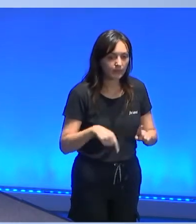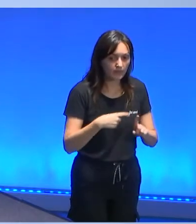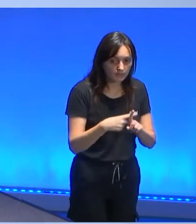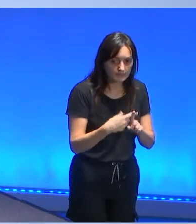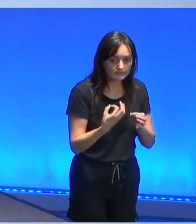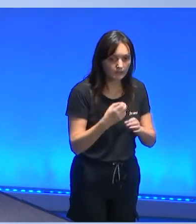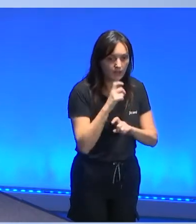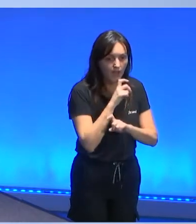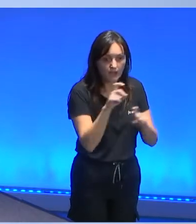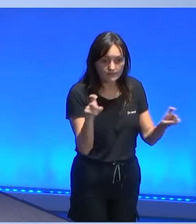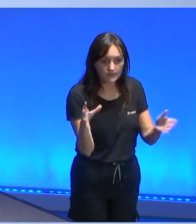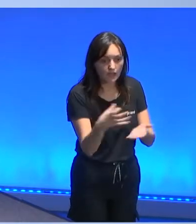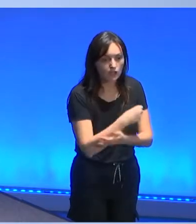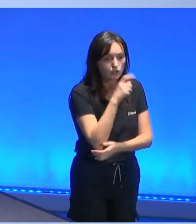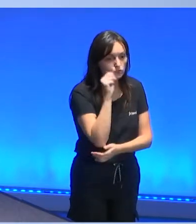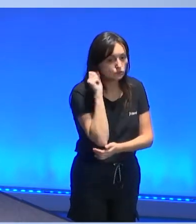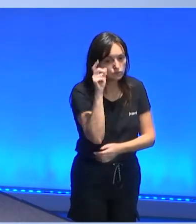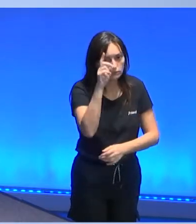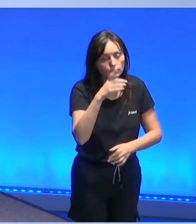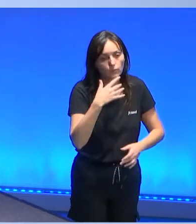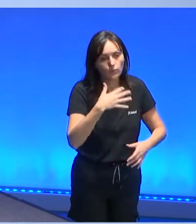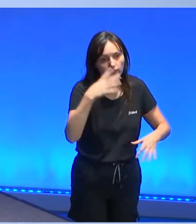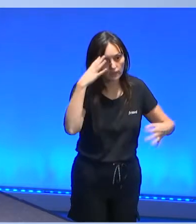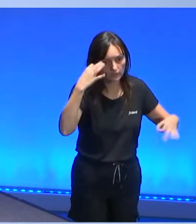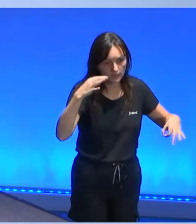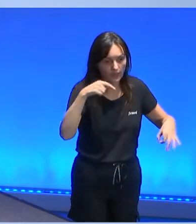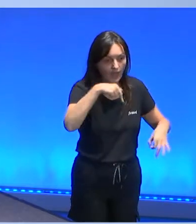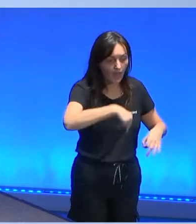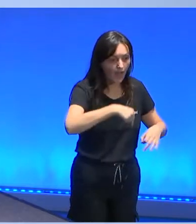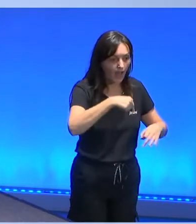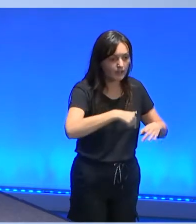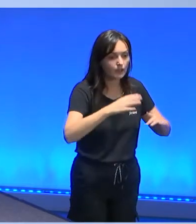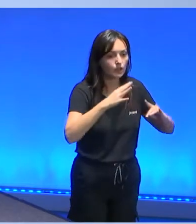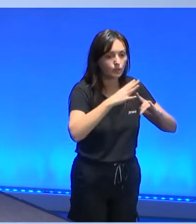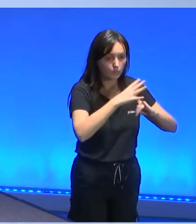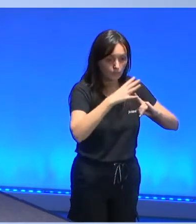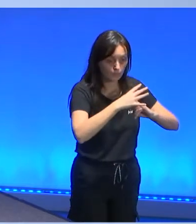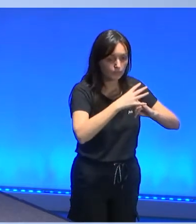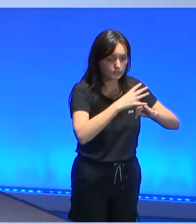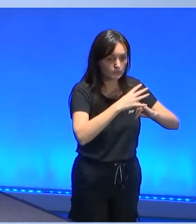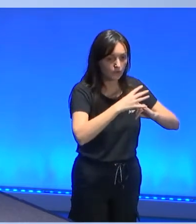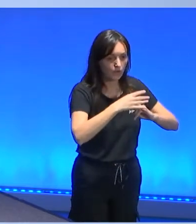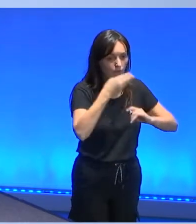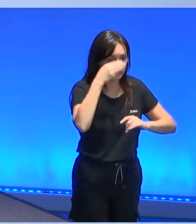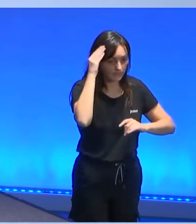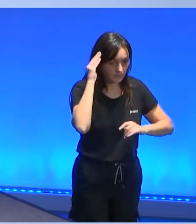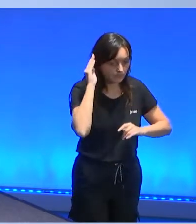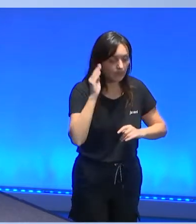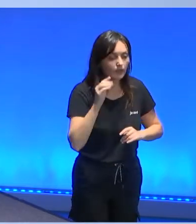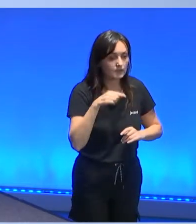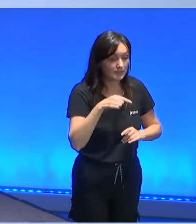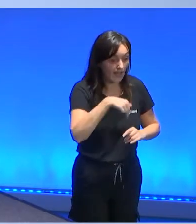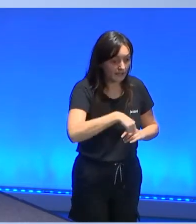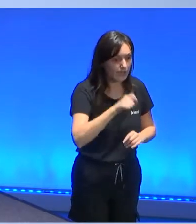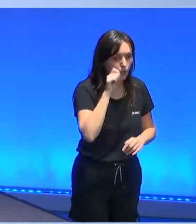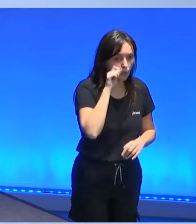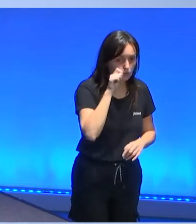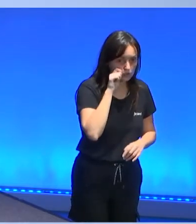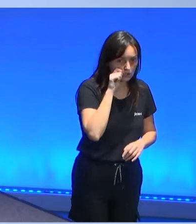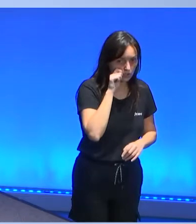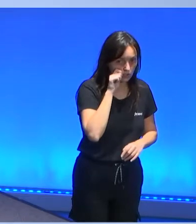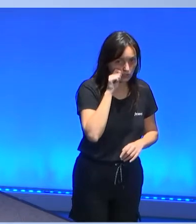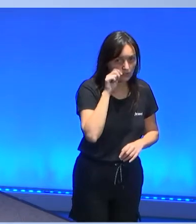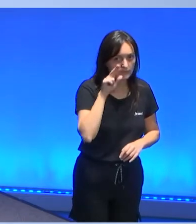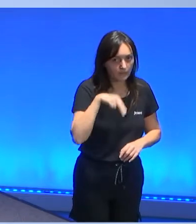a todos y a todas, por si no lo sabéis, que el Museo Príncipe Felipe es uno de los tres museos de toda España, junto con Granada